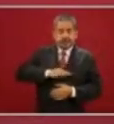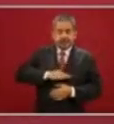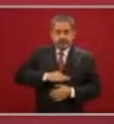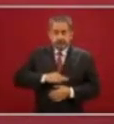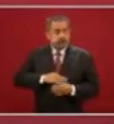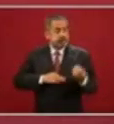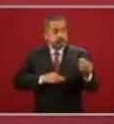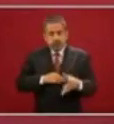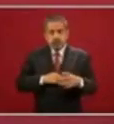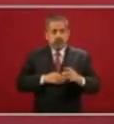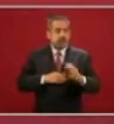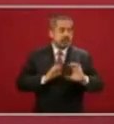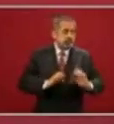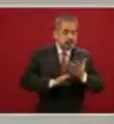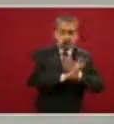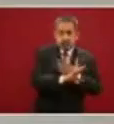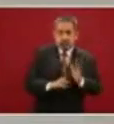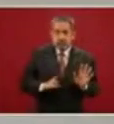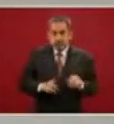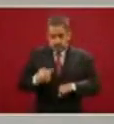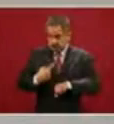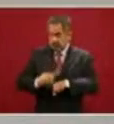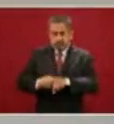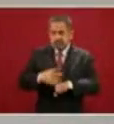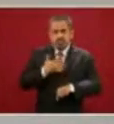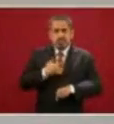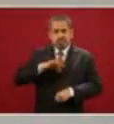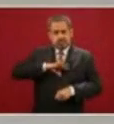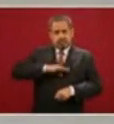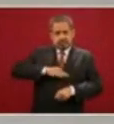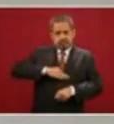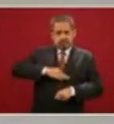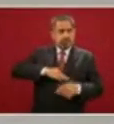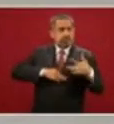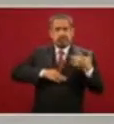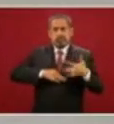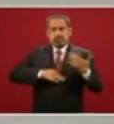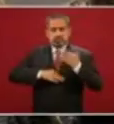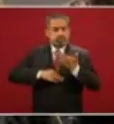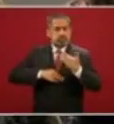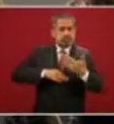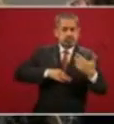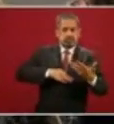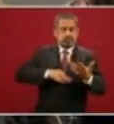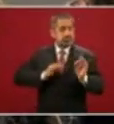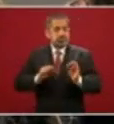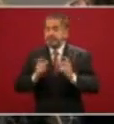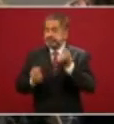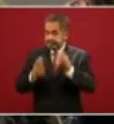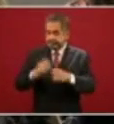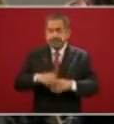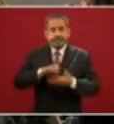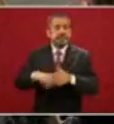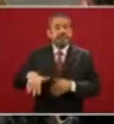a pesar de no haber tenido enfermedad. En algunos países, como Alemania, el